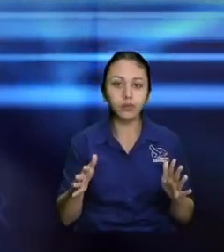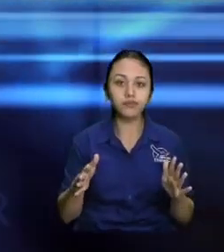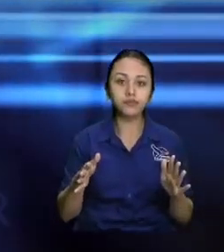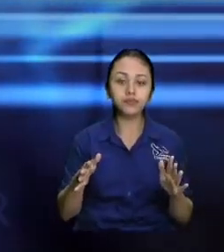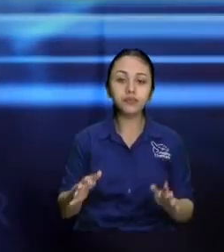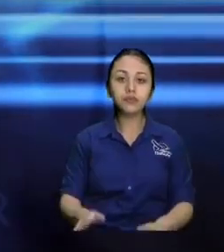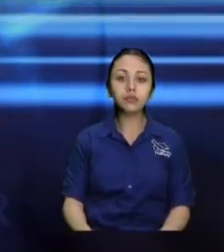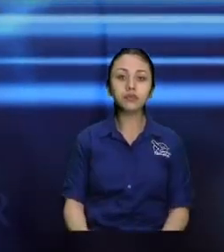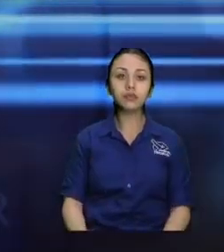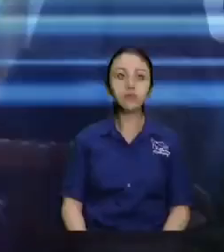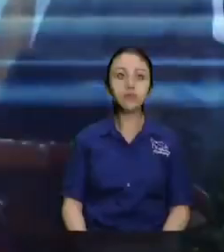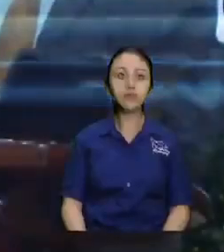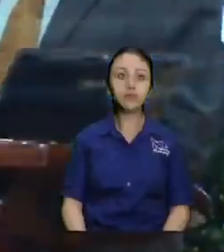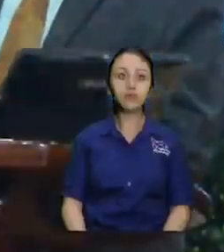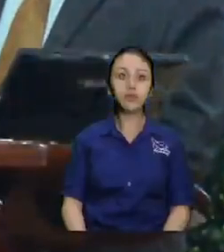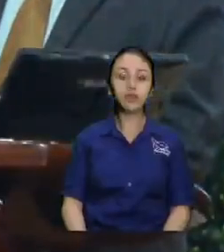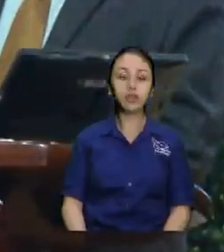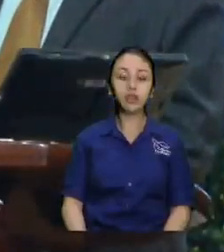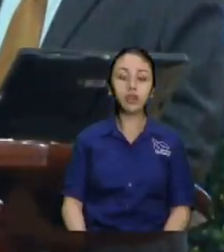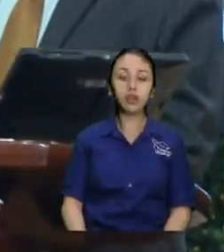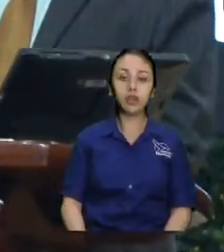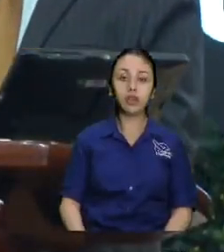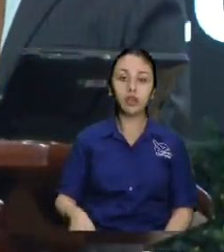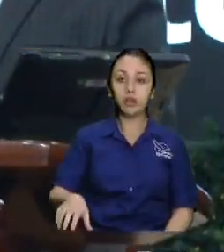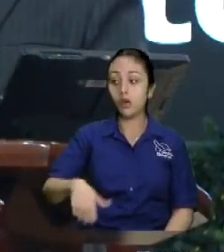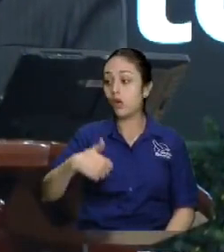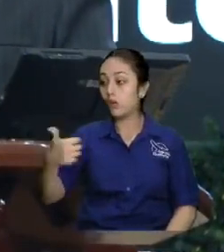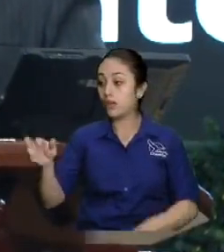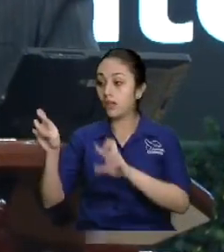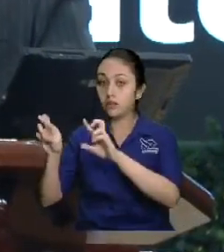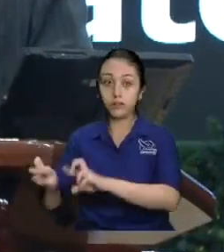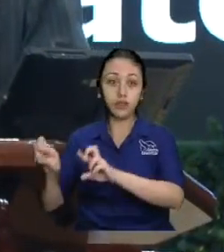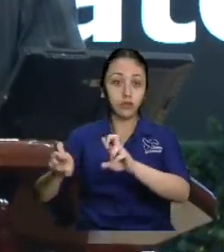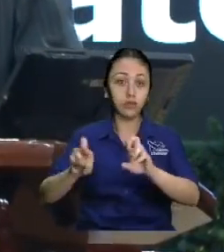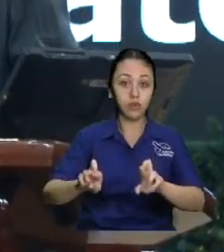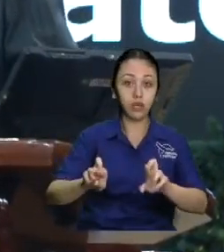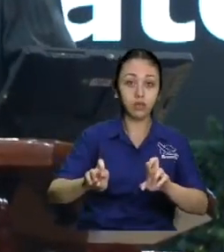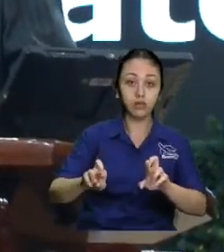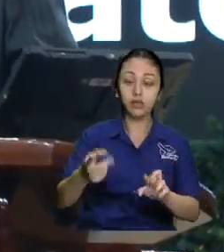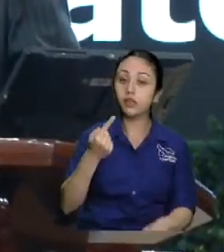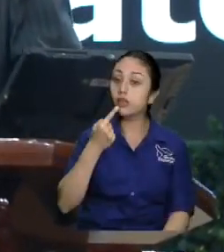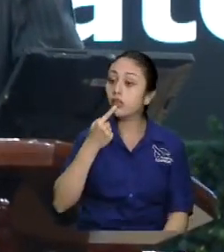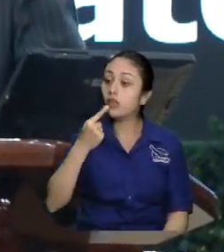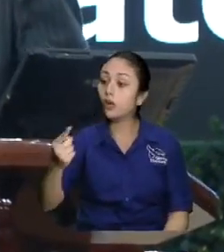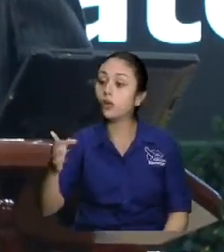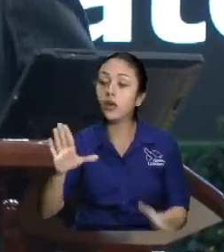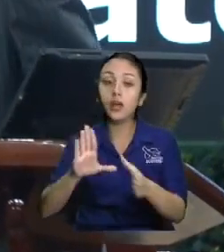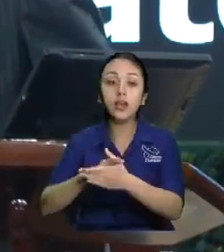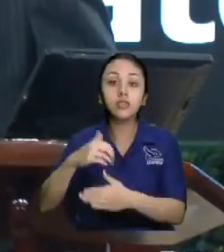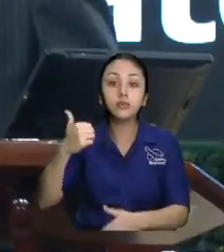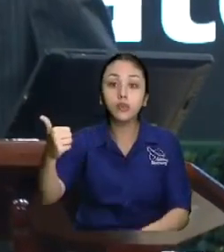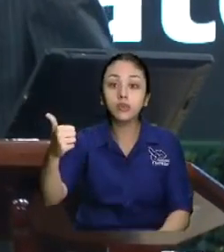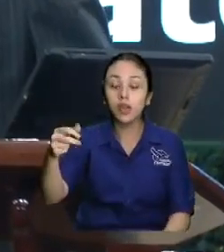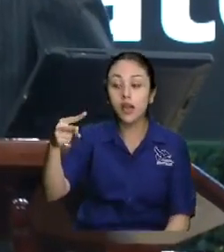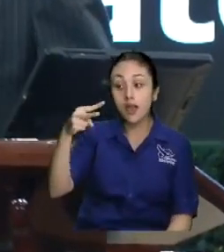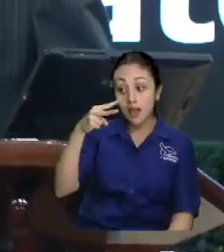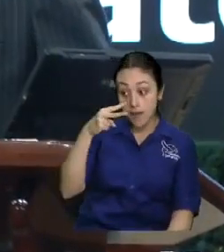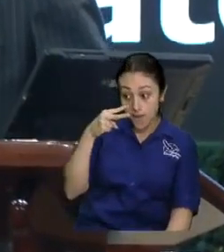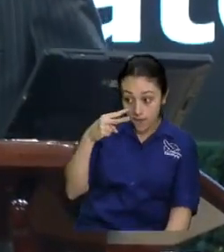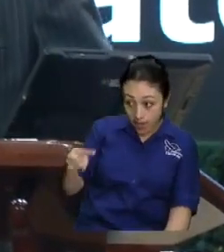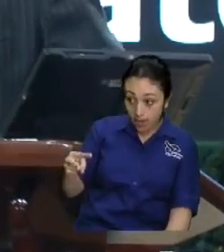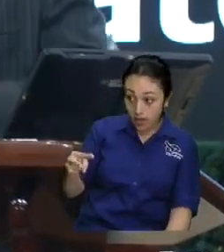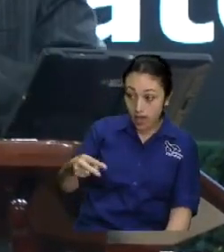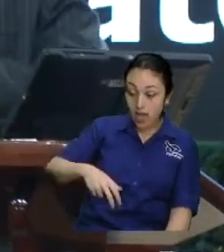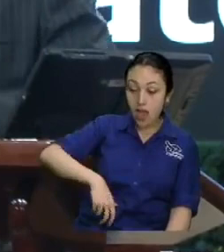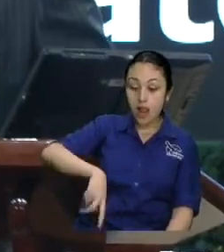Los que pusieron en aviso a Abigail, porque él no le quiso dar comida a David, le dijeron: mira, el mal se ha decretado sobre